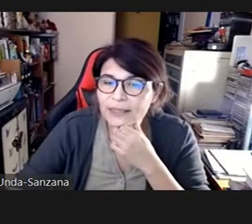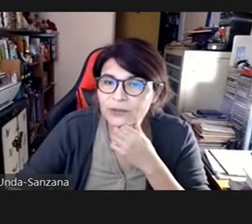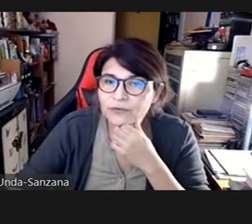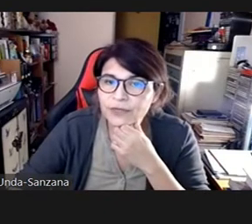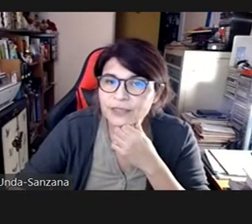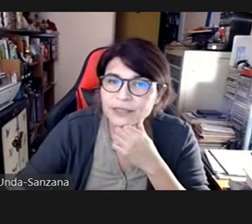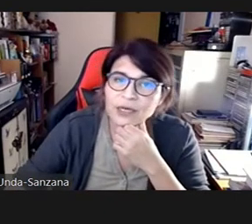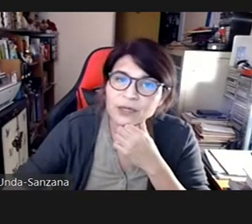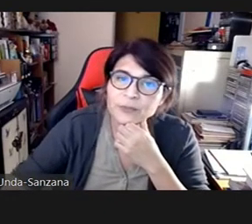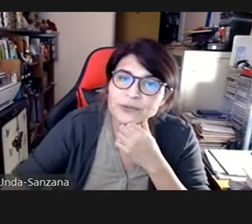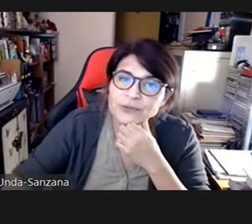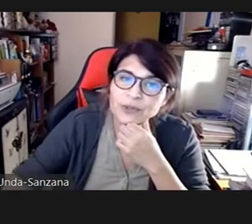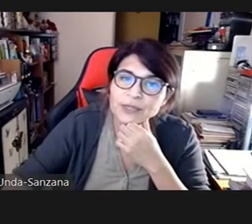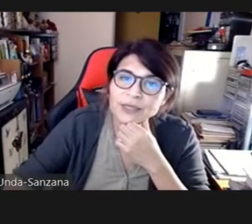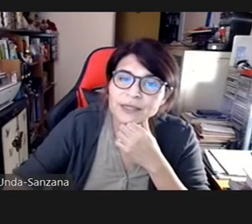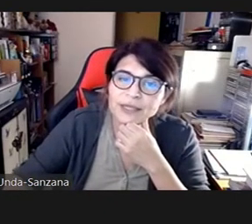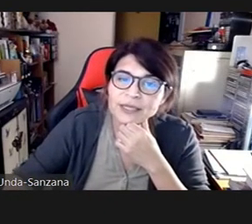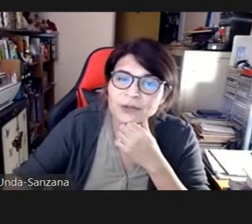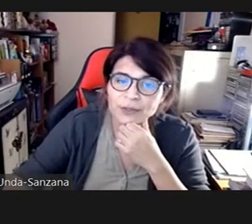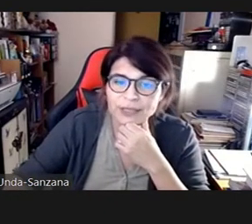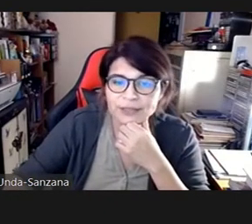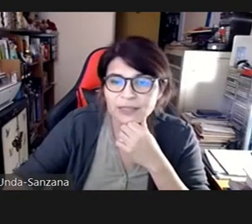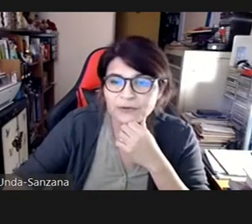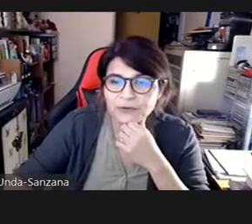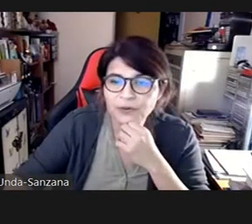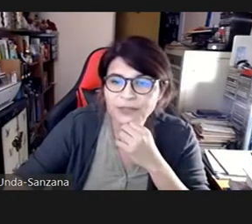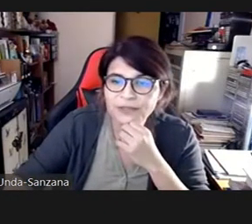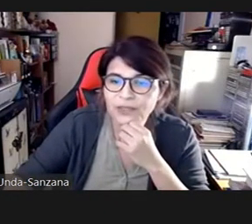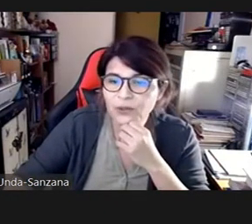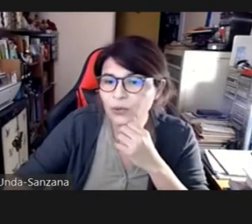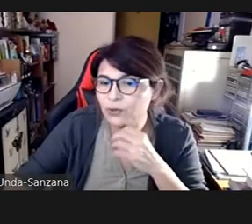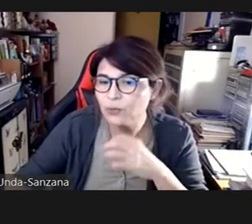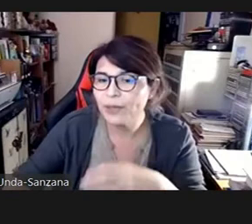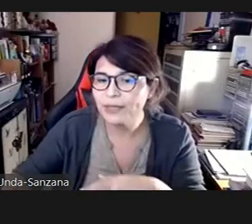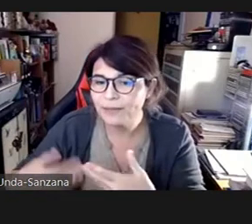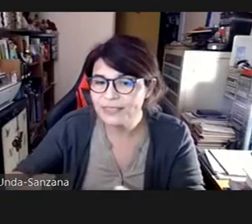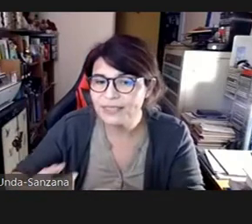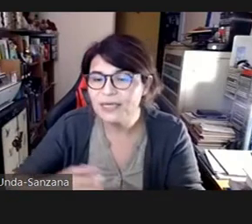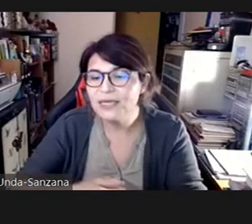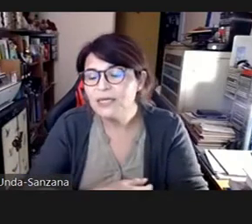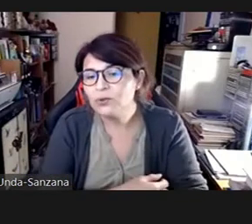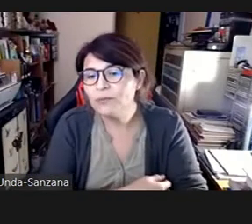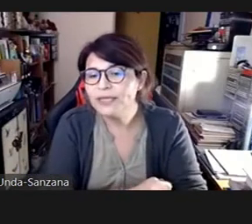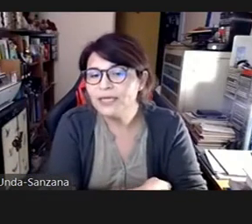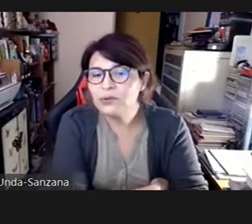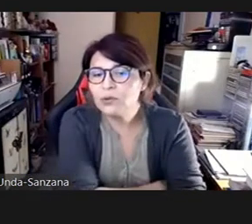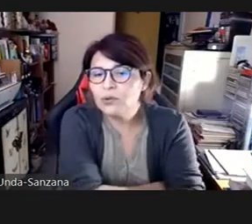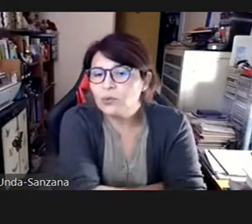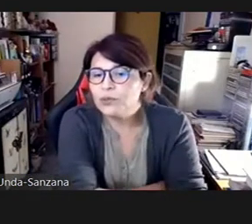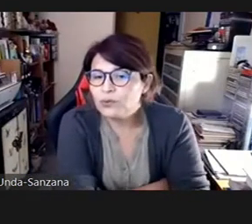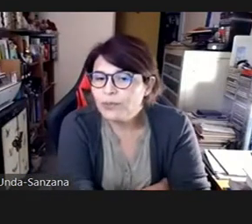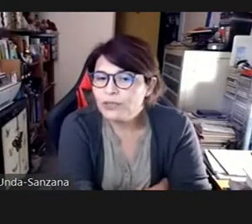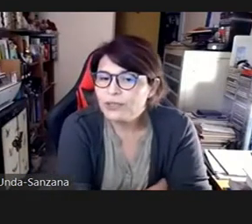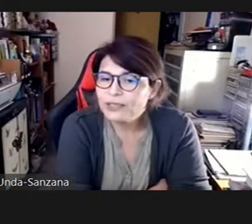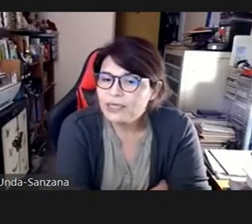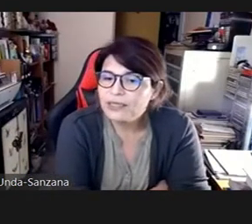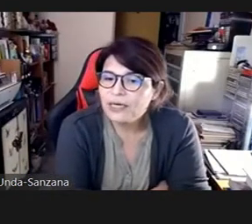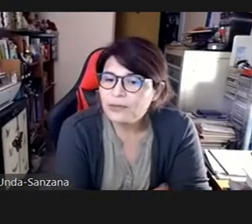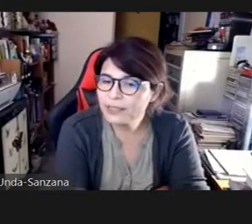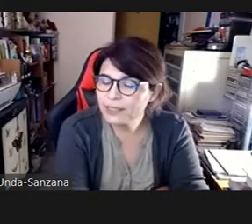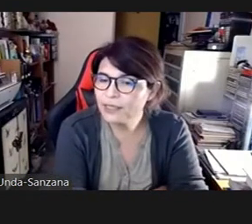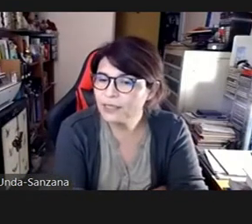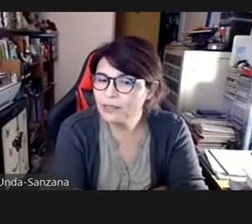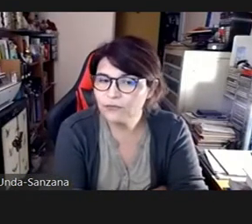una llegada a Antofagasta a comienzos de enero, ¿verdad? Están hasta febrero 25 y durante un par de meses toman datos con